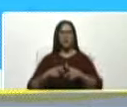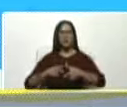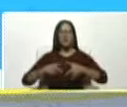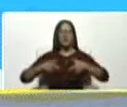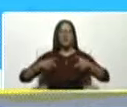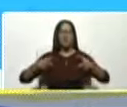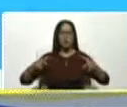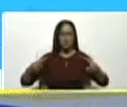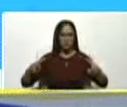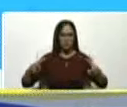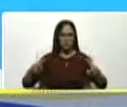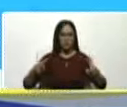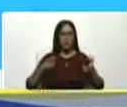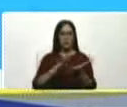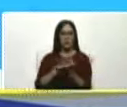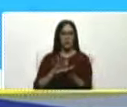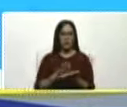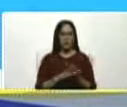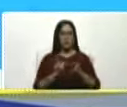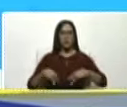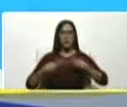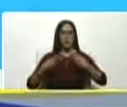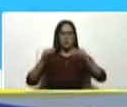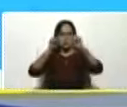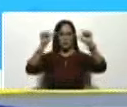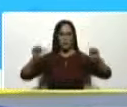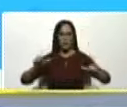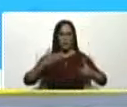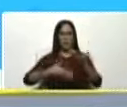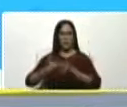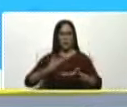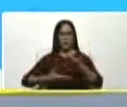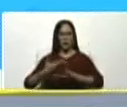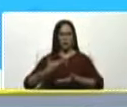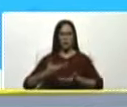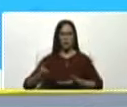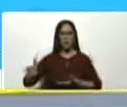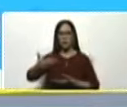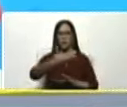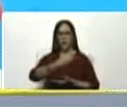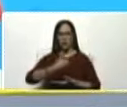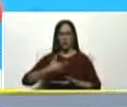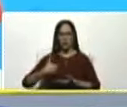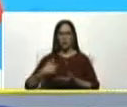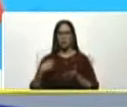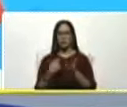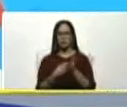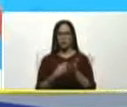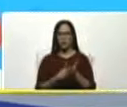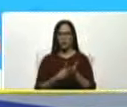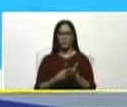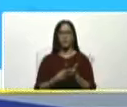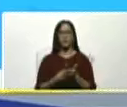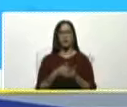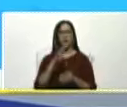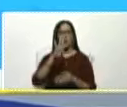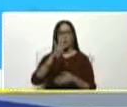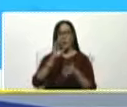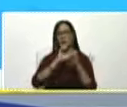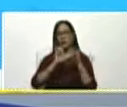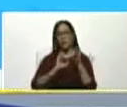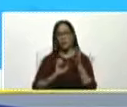de estabilidad del nuevo sistema cambiario, de recaudación tributaria. 4 elementos para